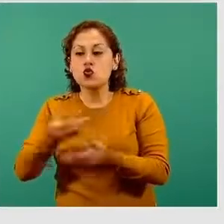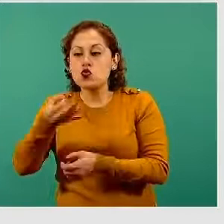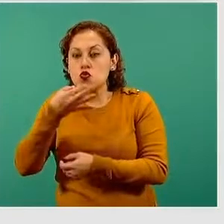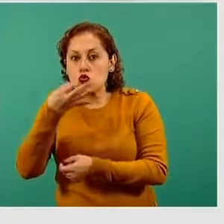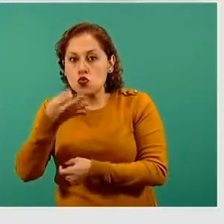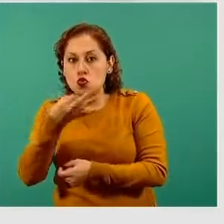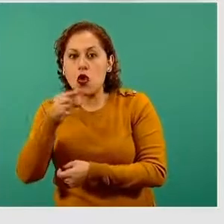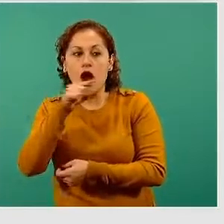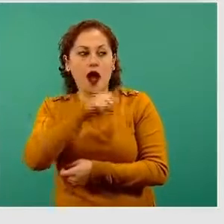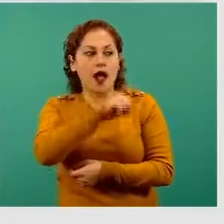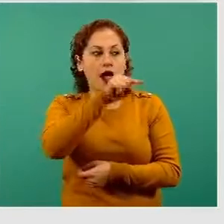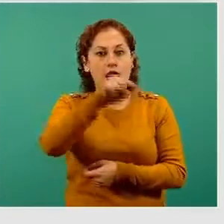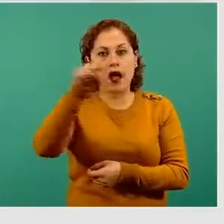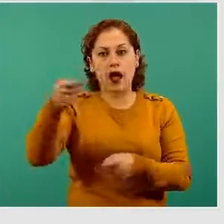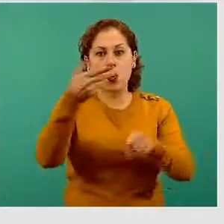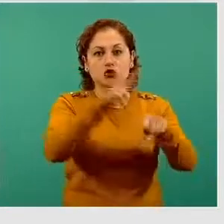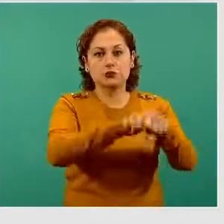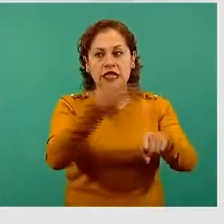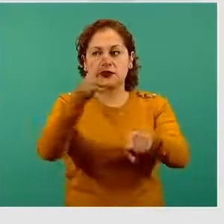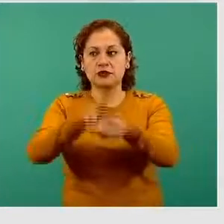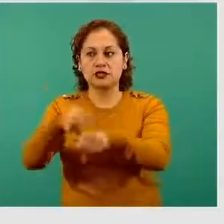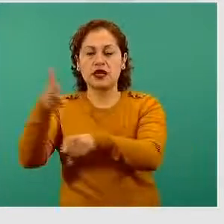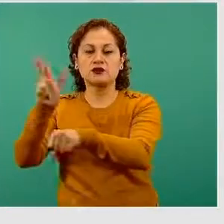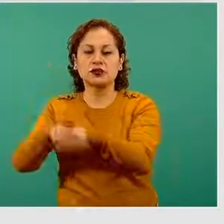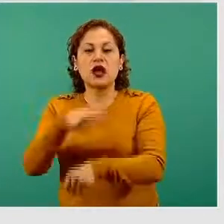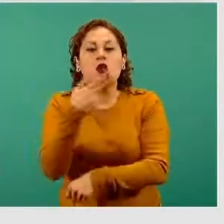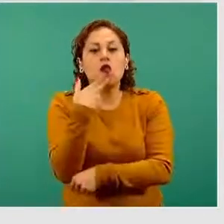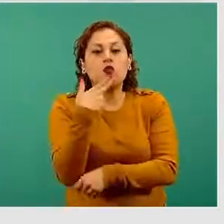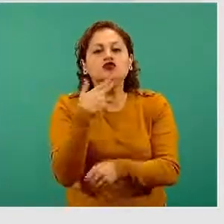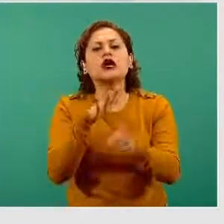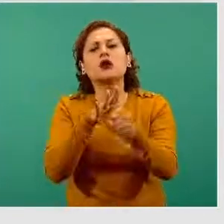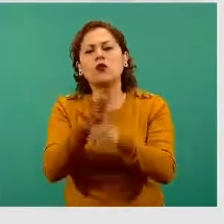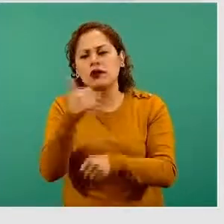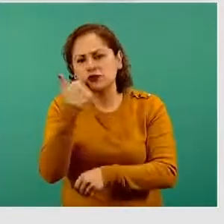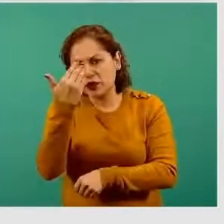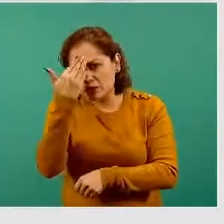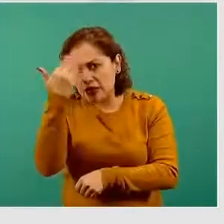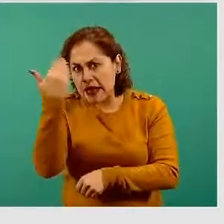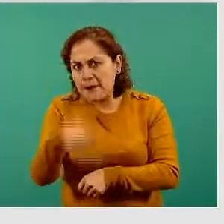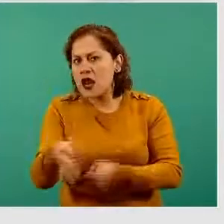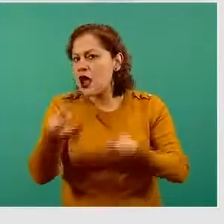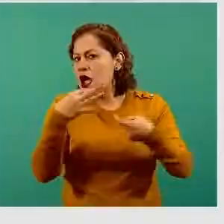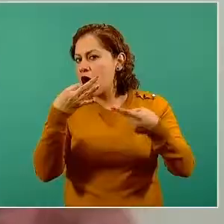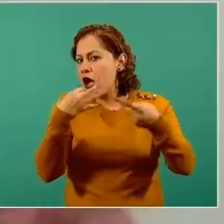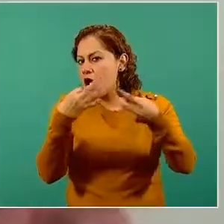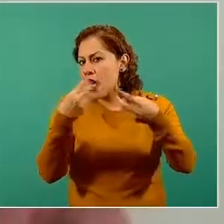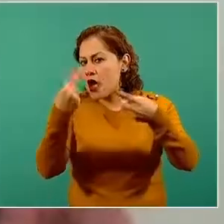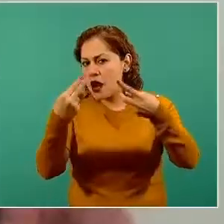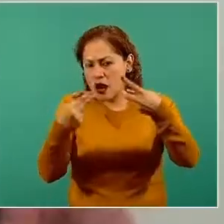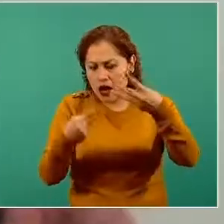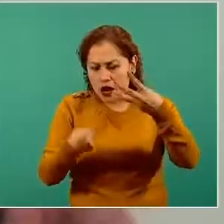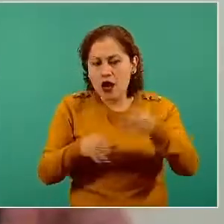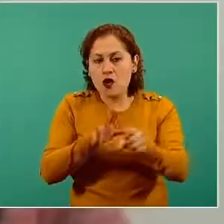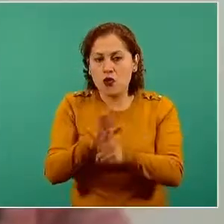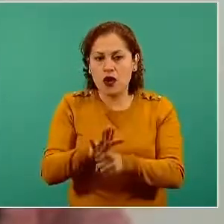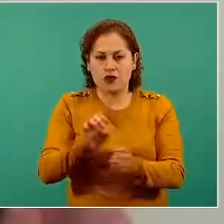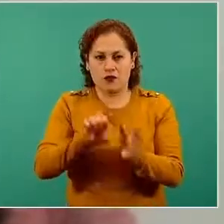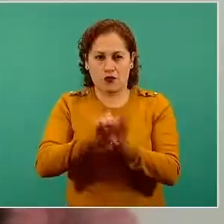noticia de los diferentes productos y sobre todo estoy interesada en saber qué ha pasado con el de plasma